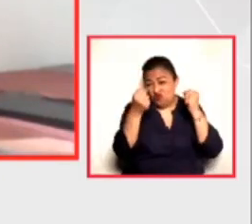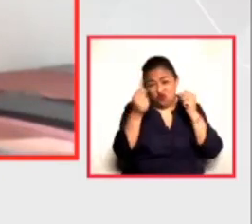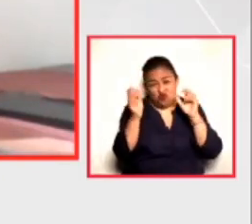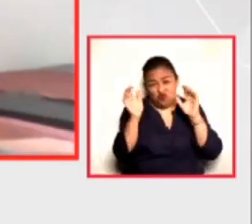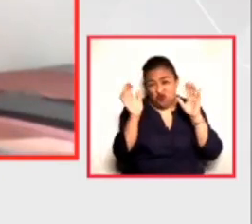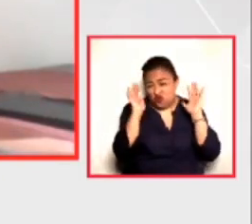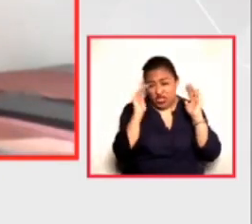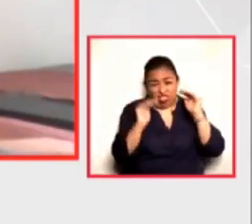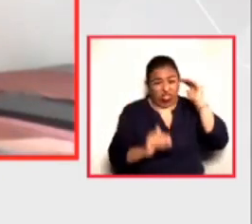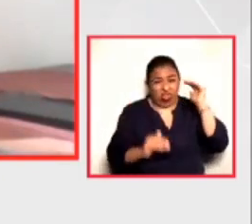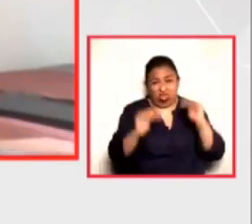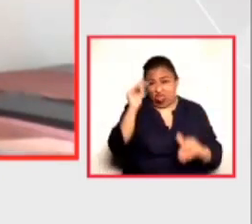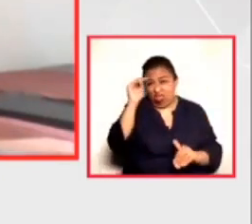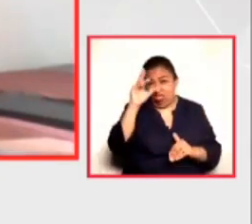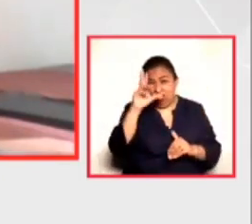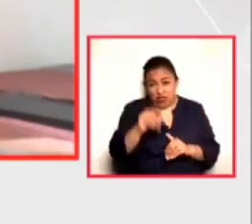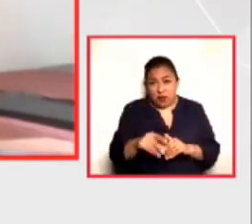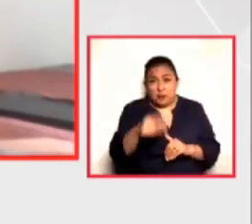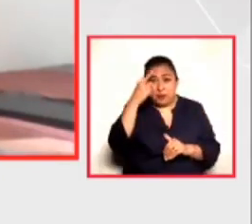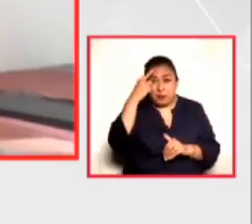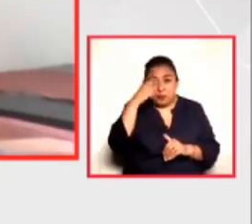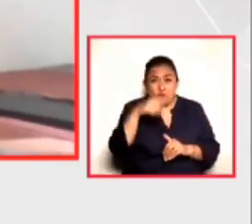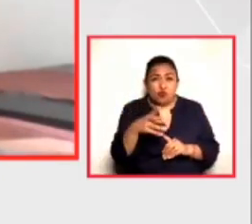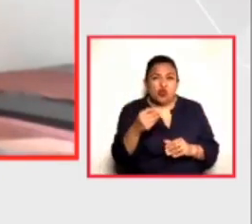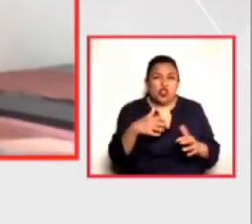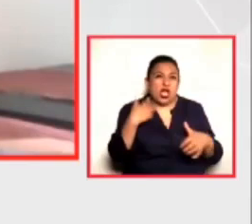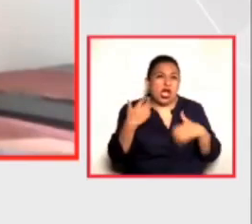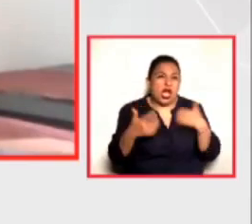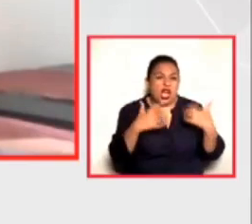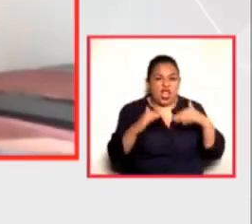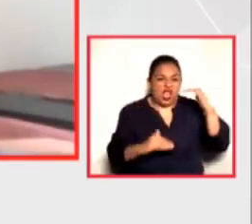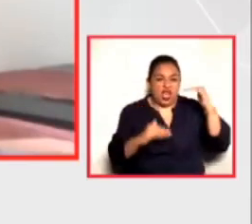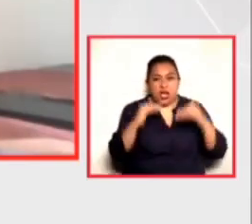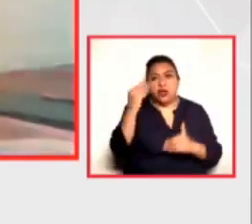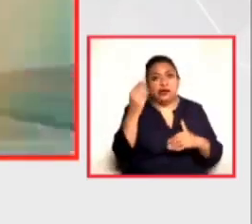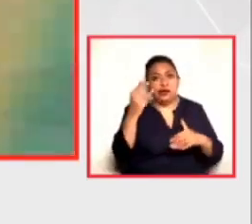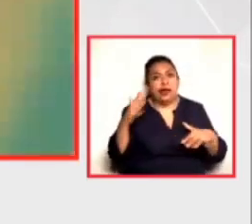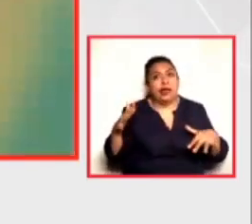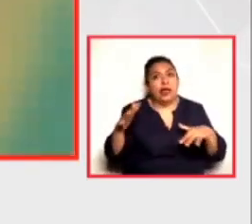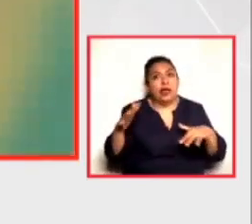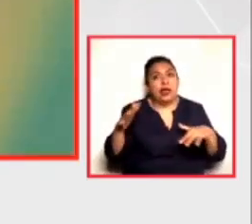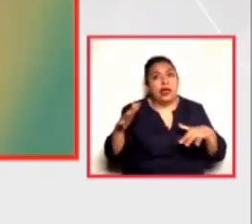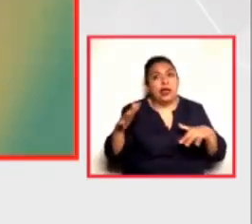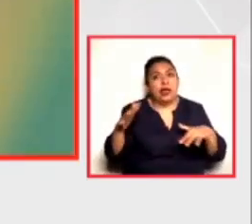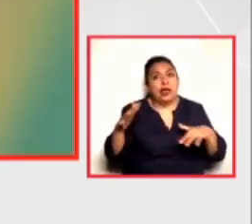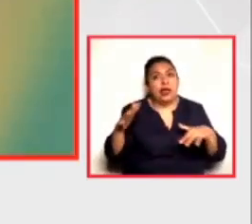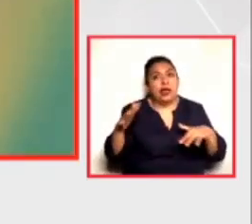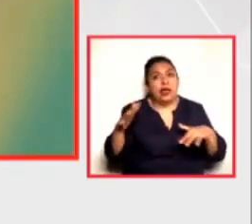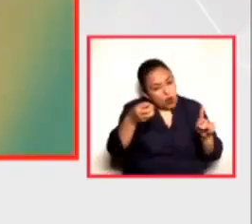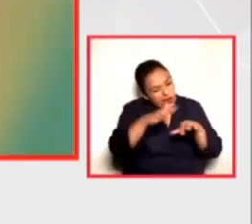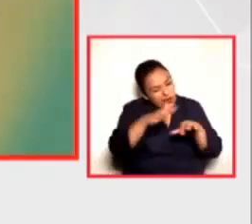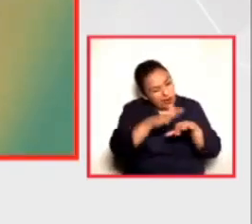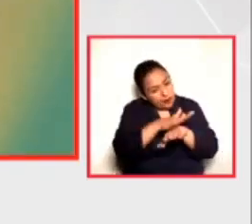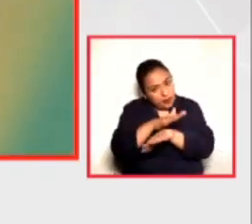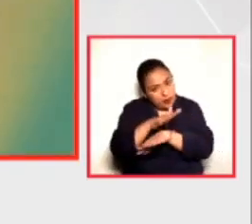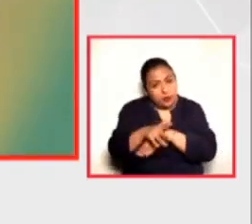desigual, de tanta desigualdad. Tenemos que cambiar las estructuras internas. Con información y